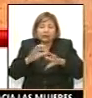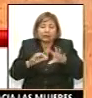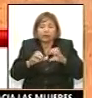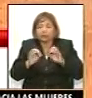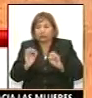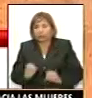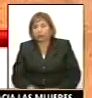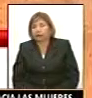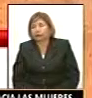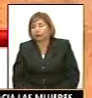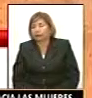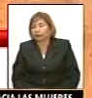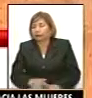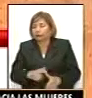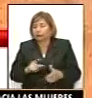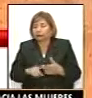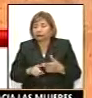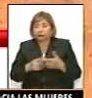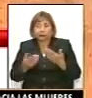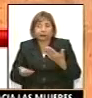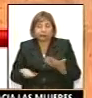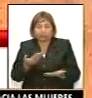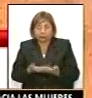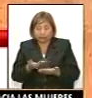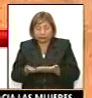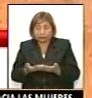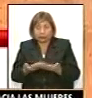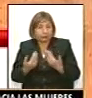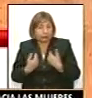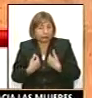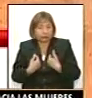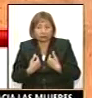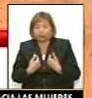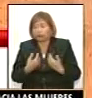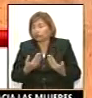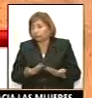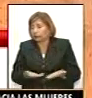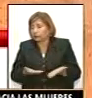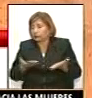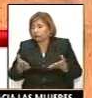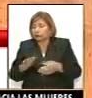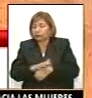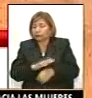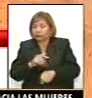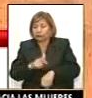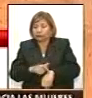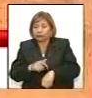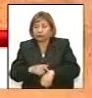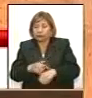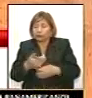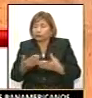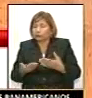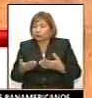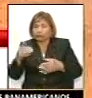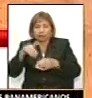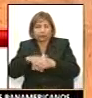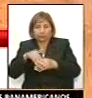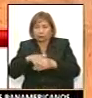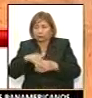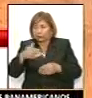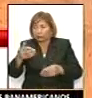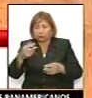indagando. Entonces, si hay alguna documentación que todavía no lo tiene en sus manos, hay tiempo suficiente, ni siquiera hemos votado todavía